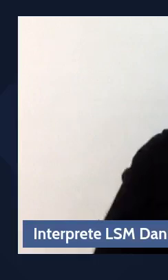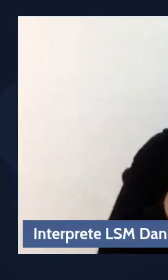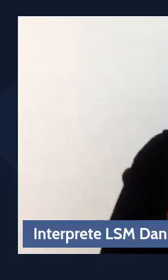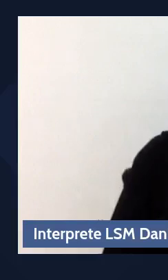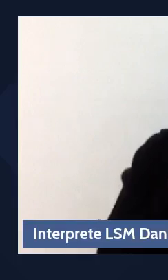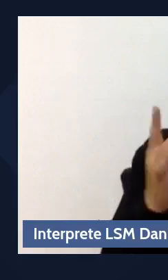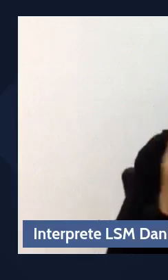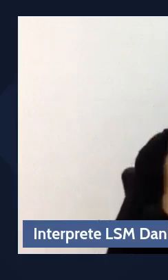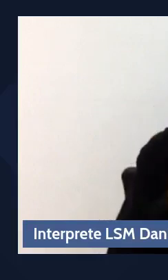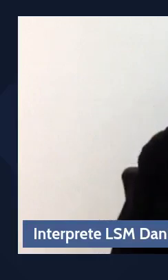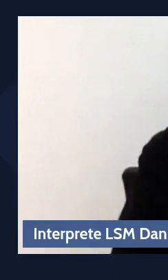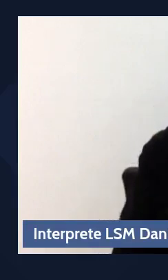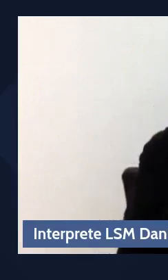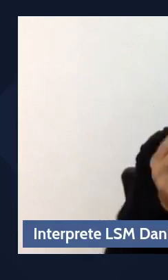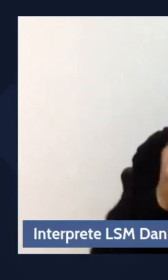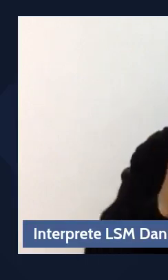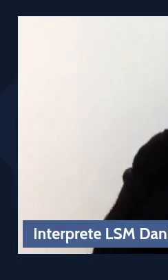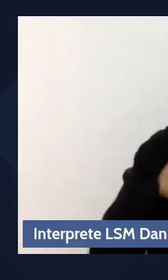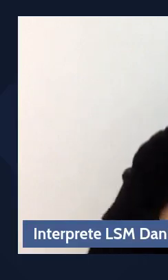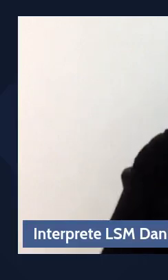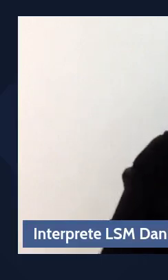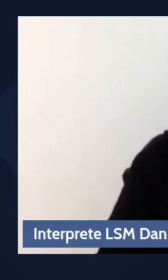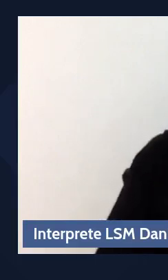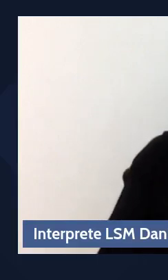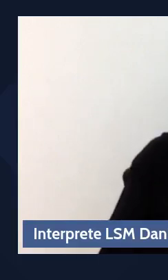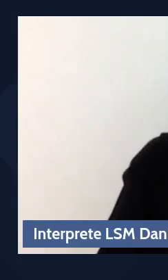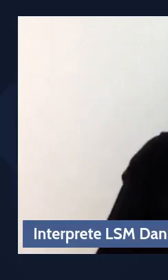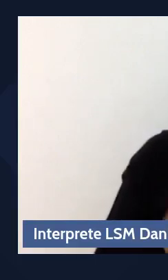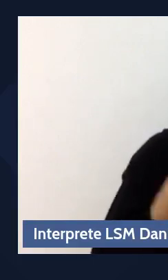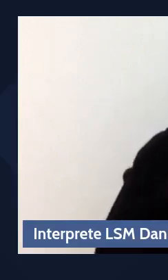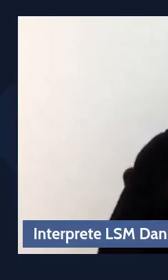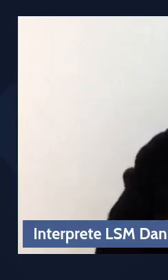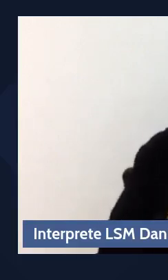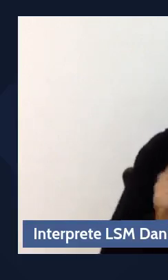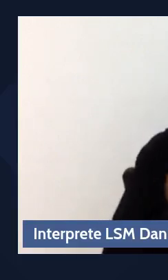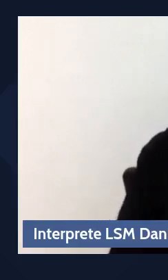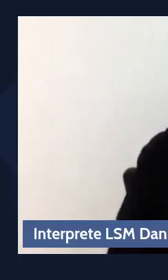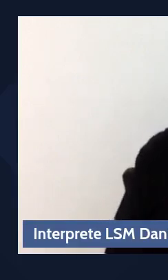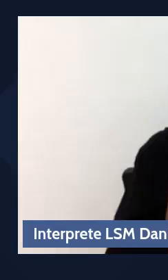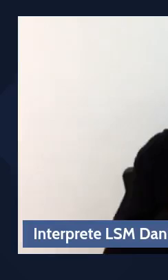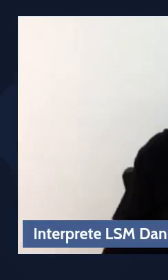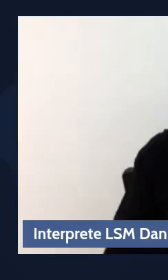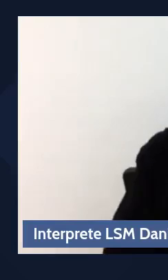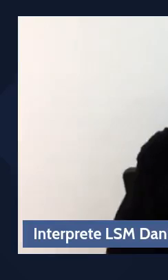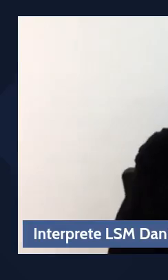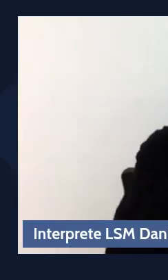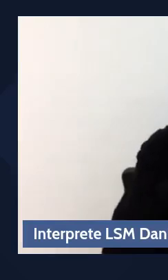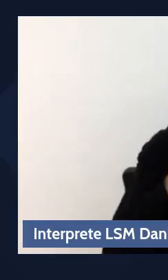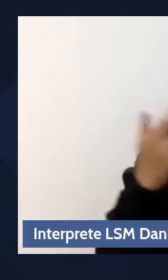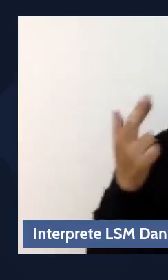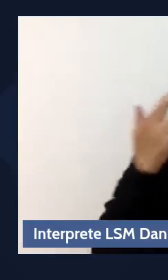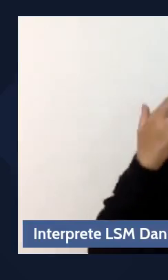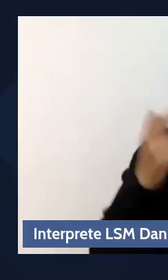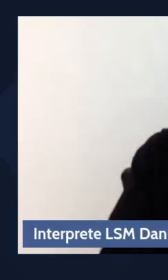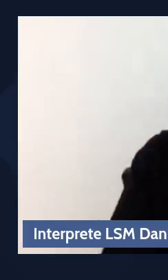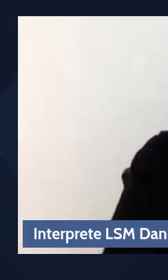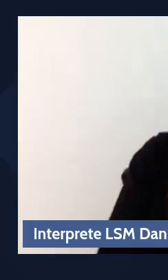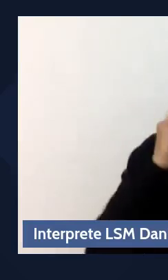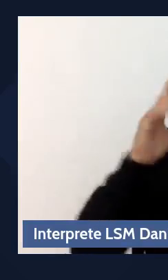con ustedes. Pues bueno, vamos a iniciar con esta charla. Una disculpa si hay un poco de ruido, que espero que no.